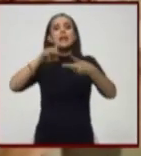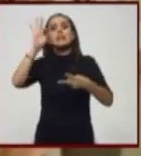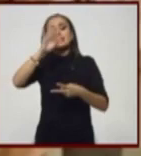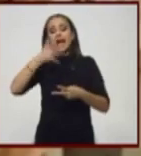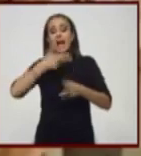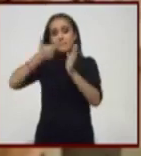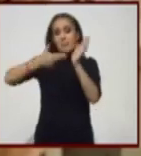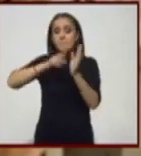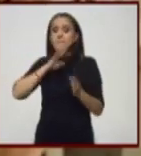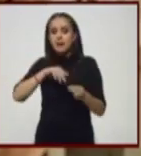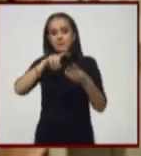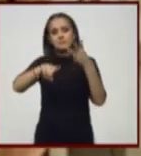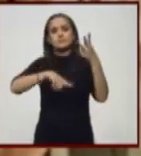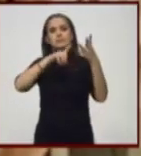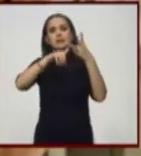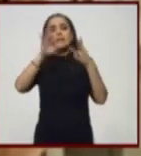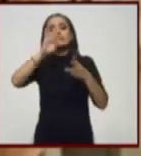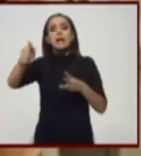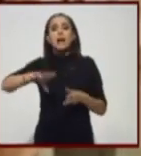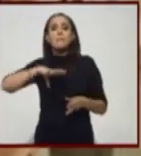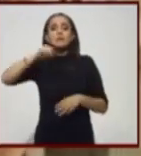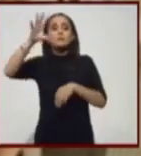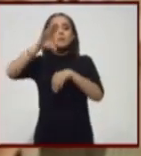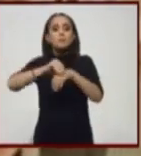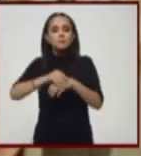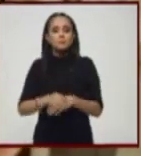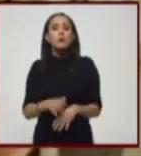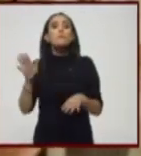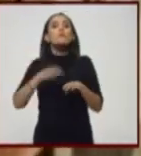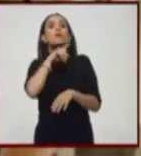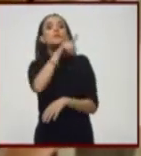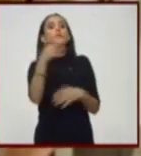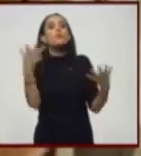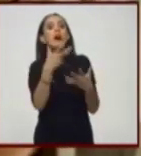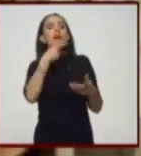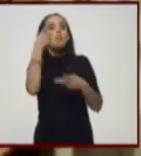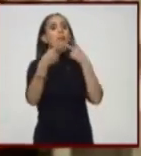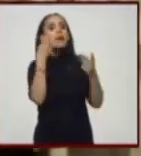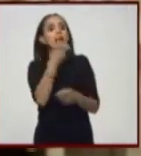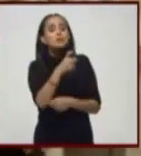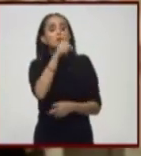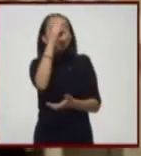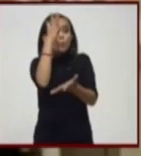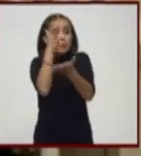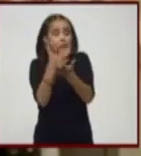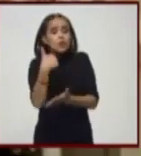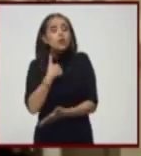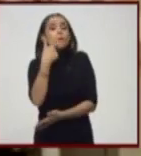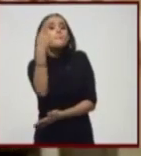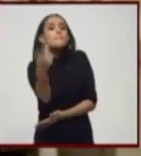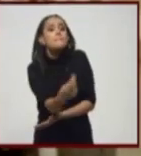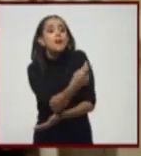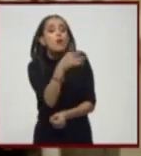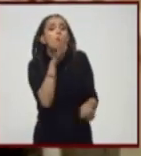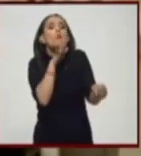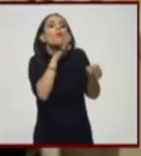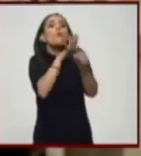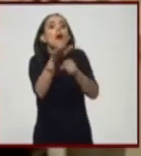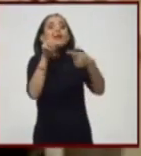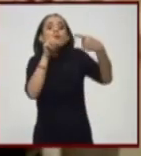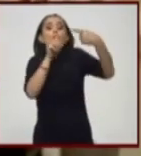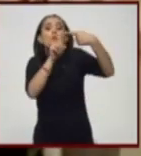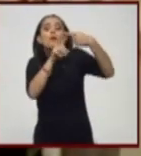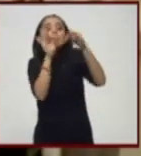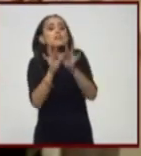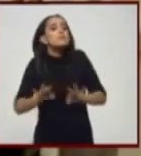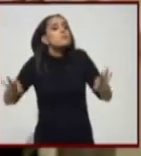y mecánicas tercero relaciones de permiso reales se hará por las ramas cadete rojas lo único que le estoy preguntando es cuál es el principio fundamental